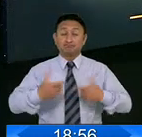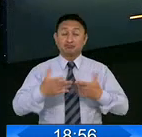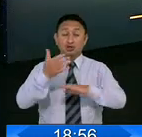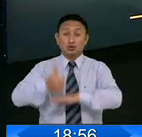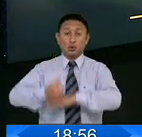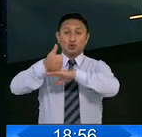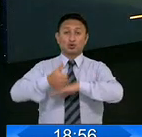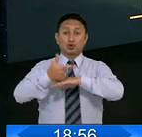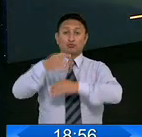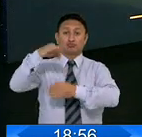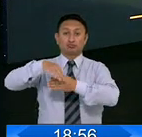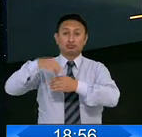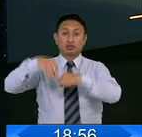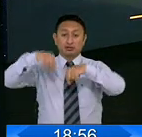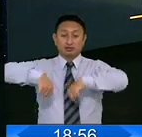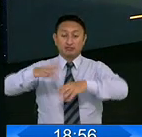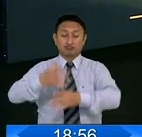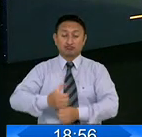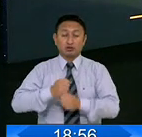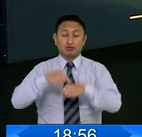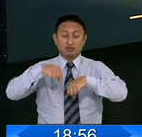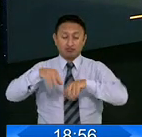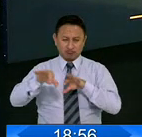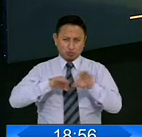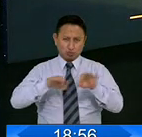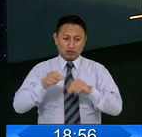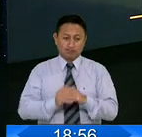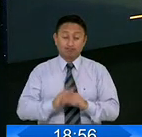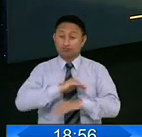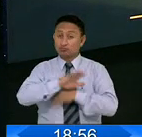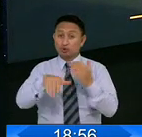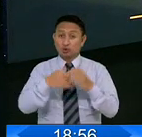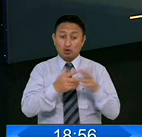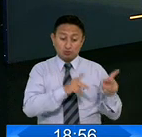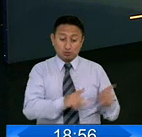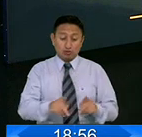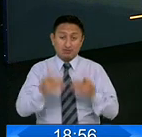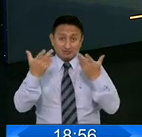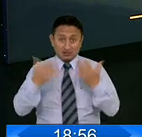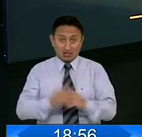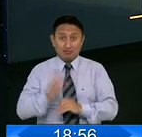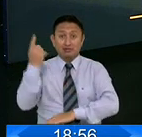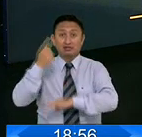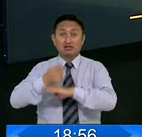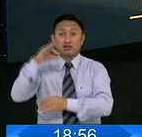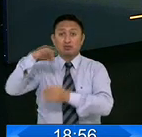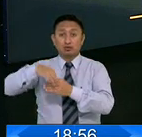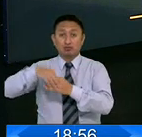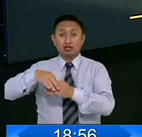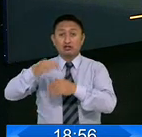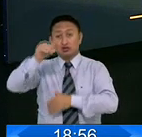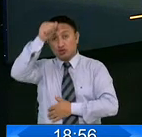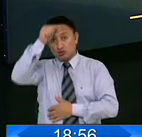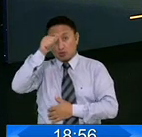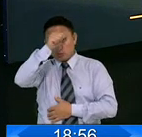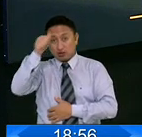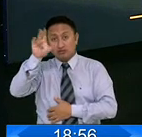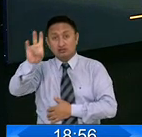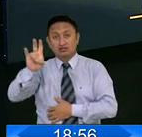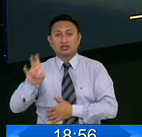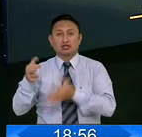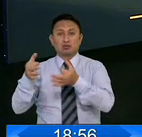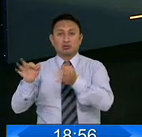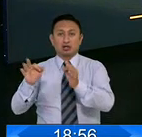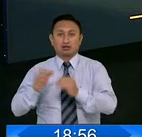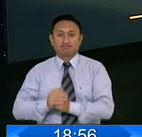Autoridades electorales y de seguridad señalaron que todo está listo para la jornada democrática del domingo 7 de febrero.